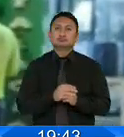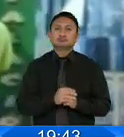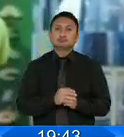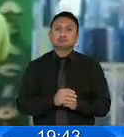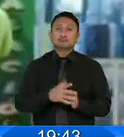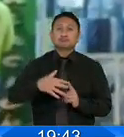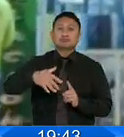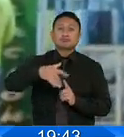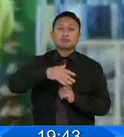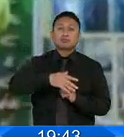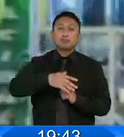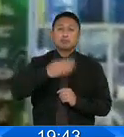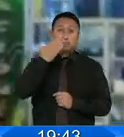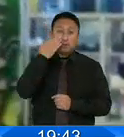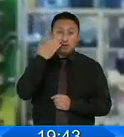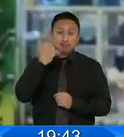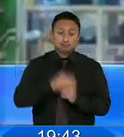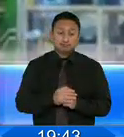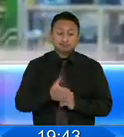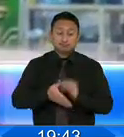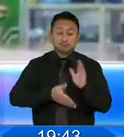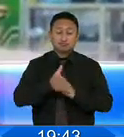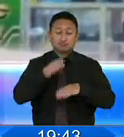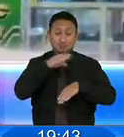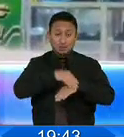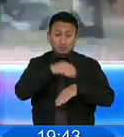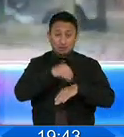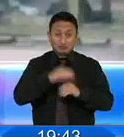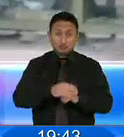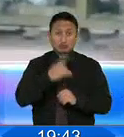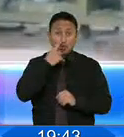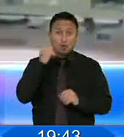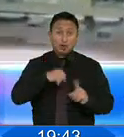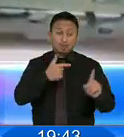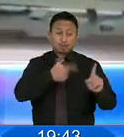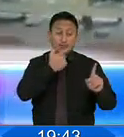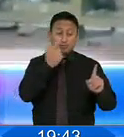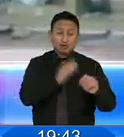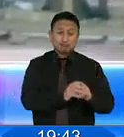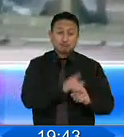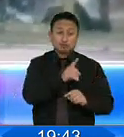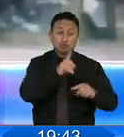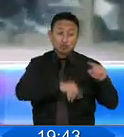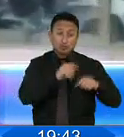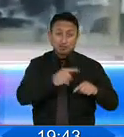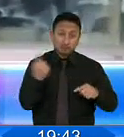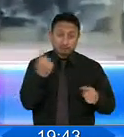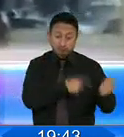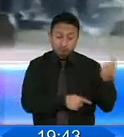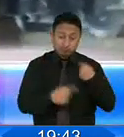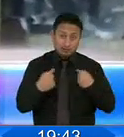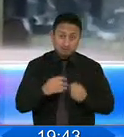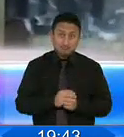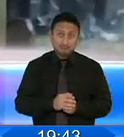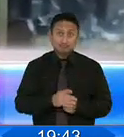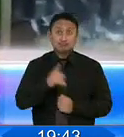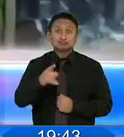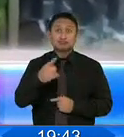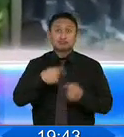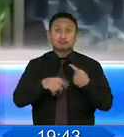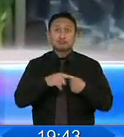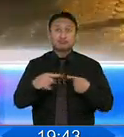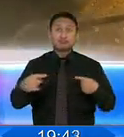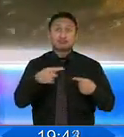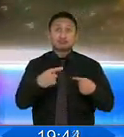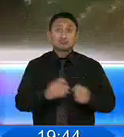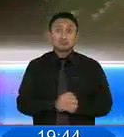Vía Quevedo, un hombre fue asesinado de varios disparos. El ataque mortal dejó herido al amigo del occiso, quienes se encontraban en un local de autolujos.